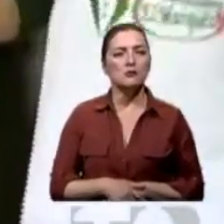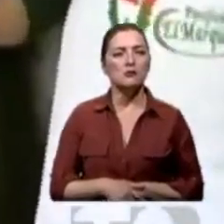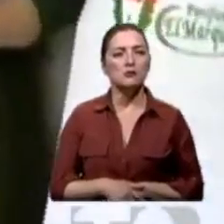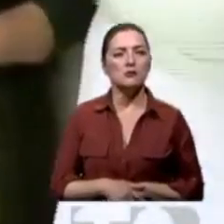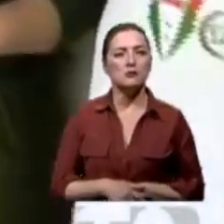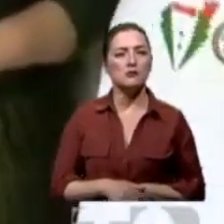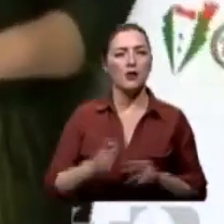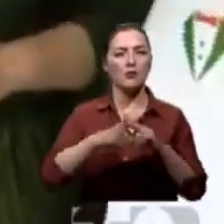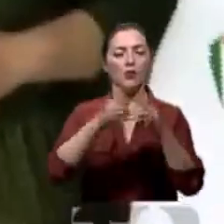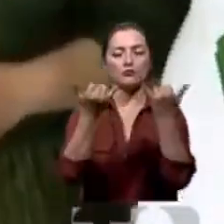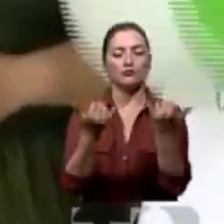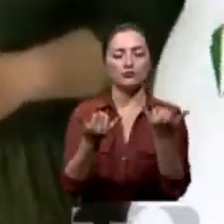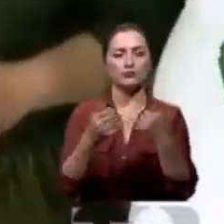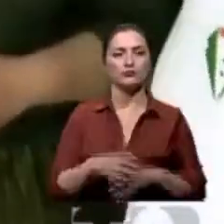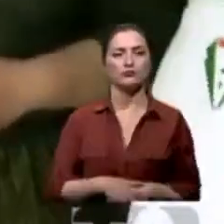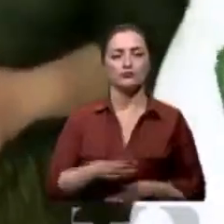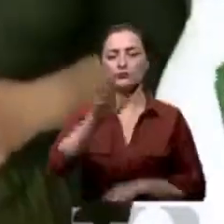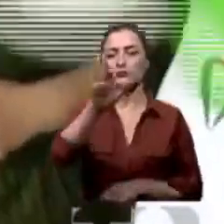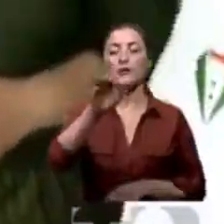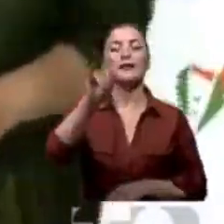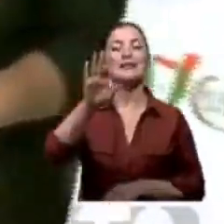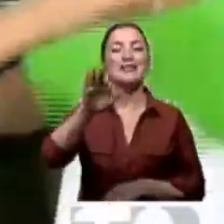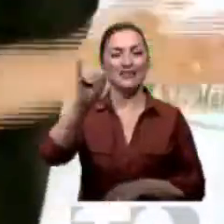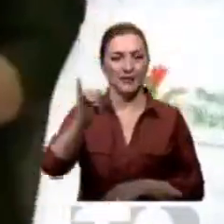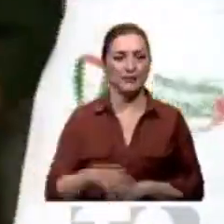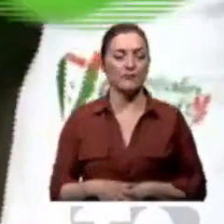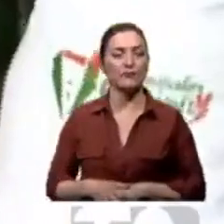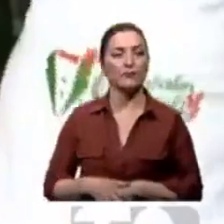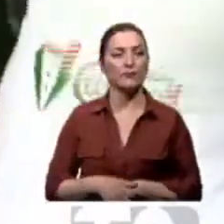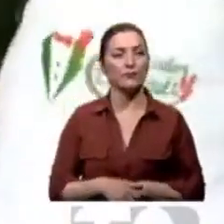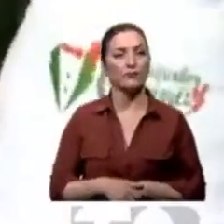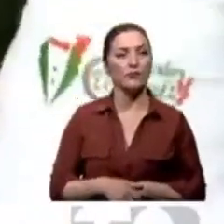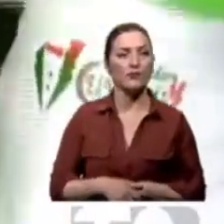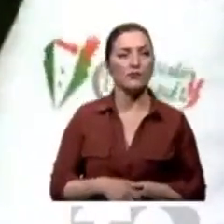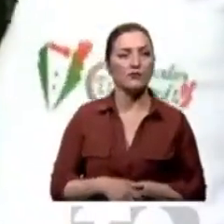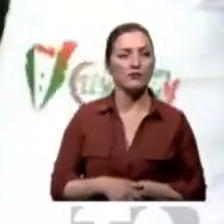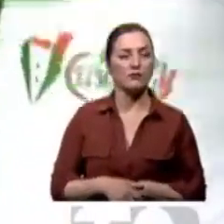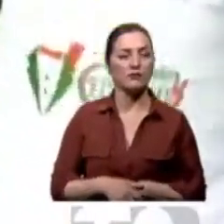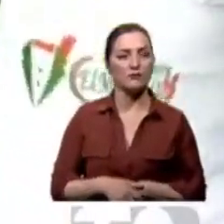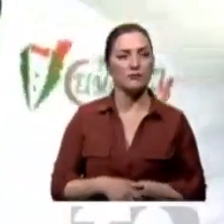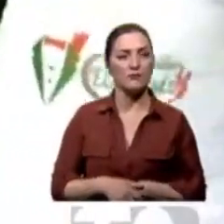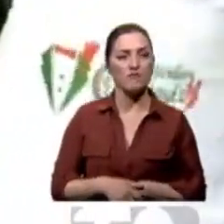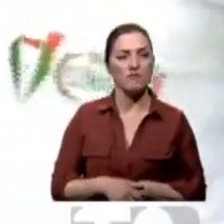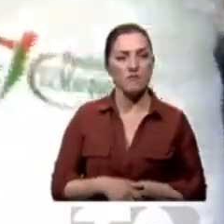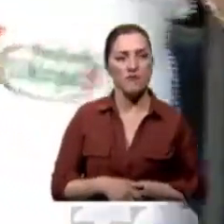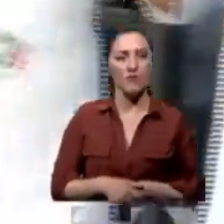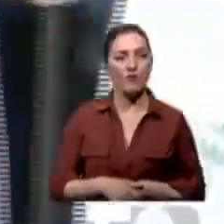precisamente con nuestra querida chef Titi. Coméntanos, Titi, ¿cómo encontraste esta guagua de pan de panificadora El